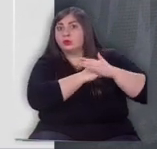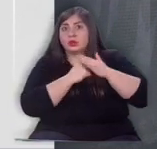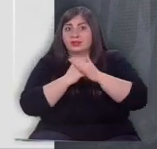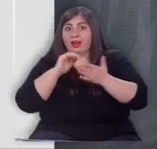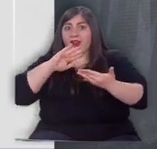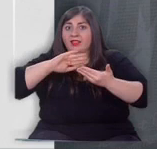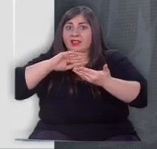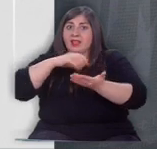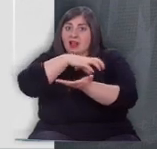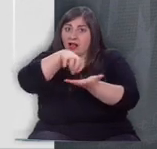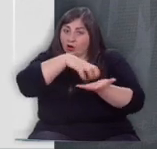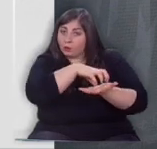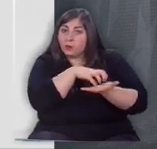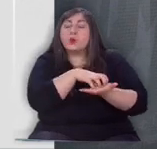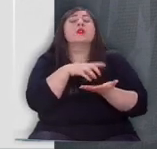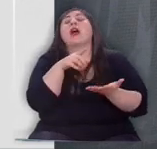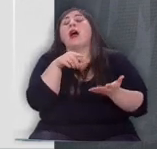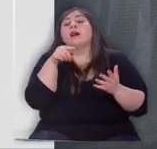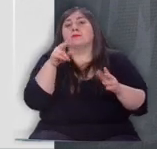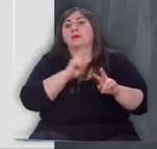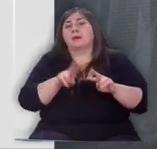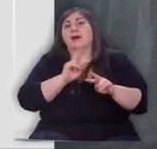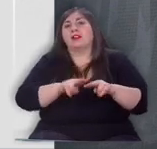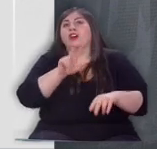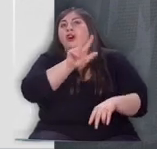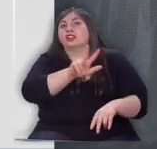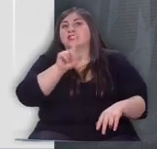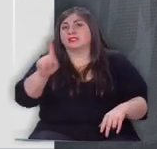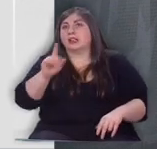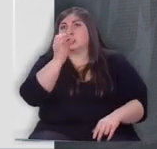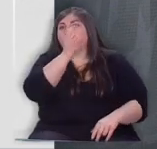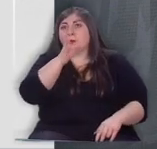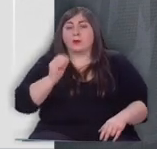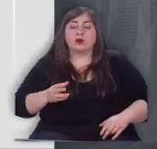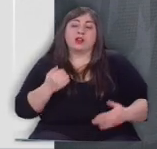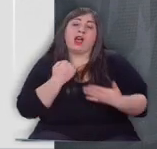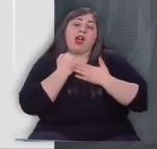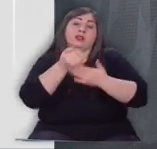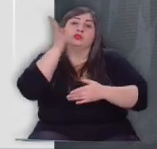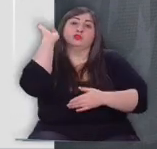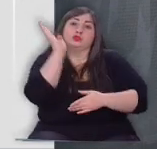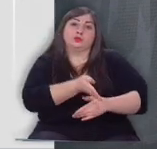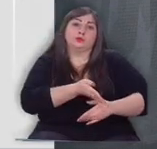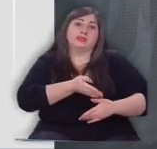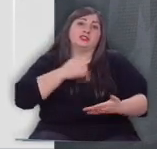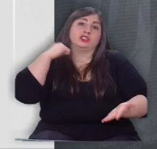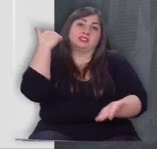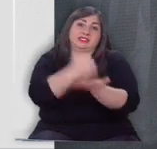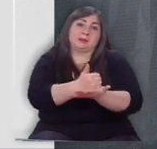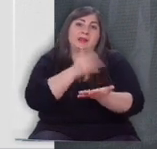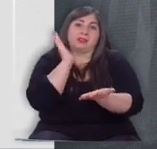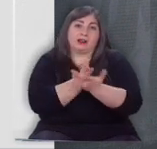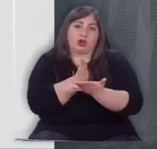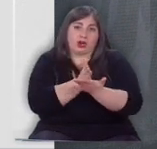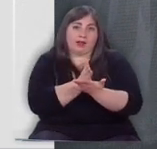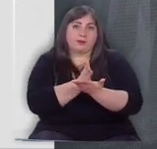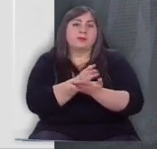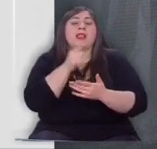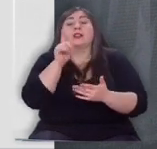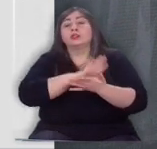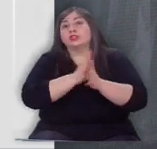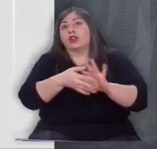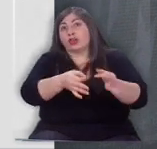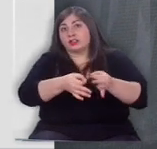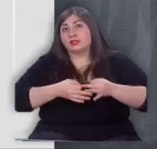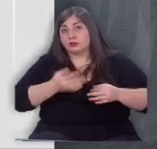algo preparada para enfrentar la pandemia, mientras que un 81% está a favor de la suspensión del semestre escolar. Todos los